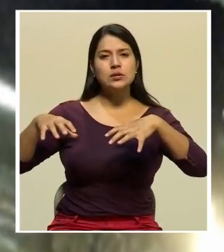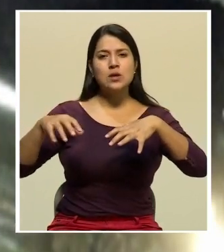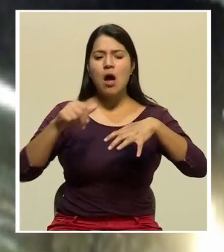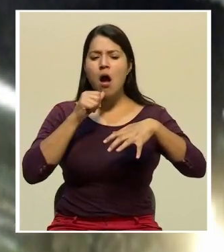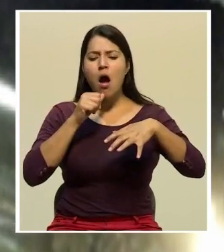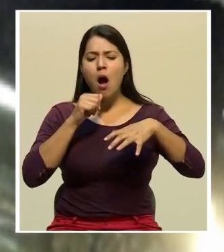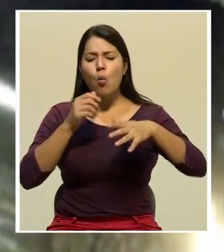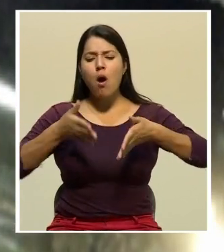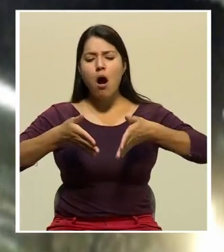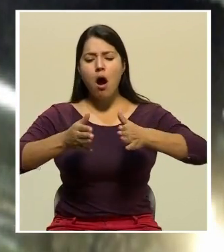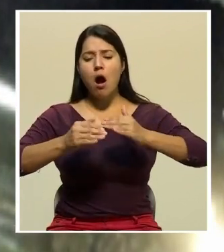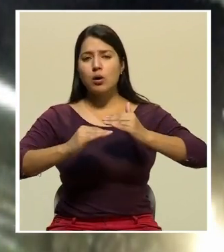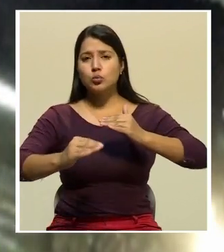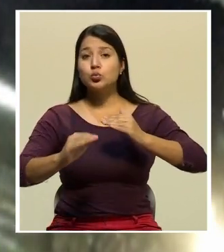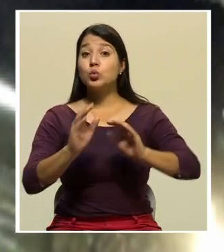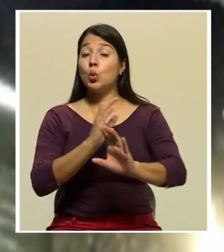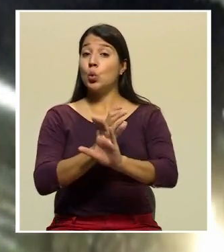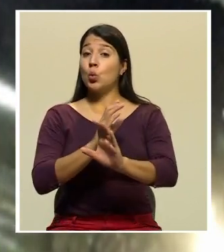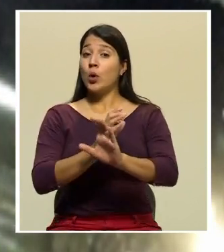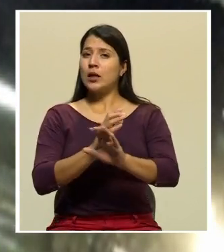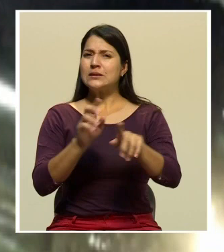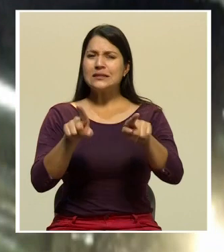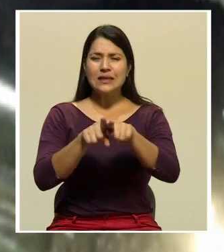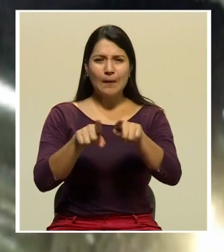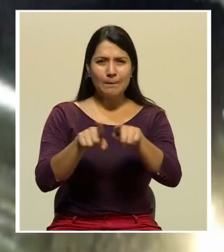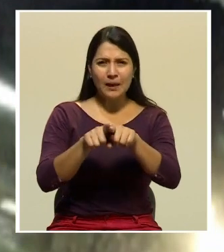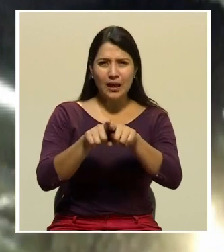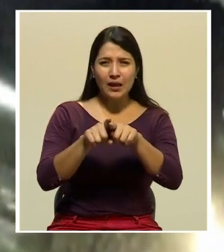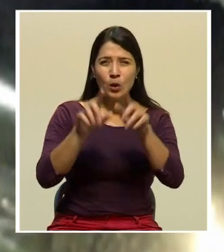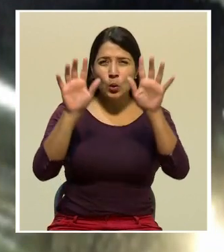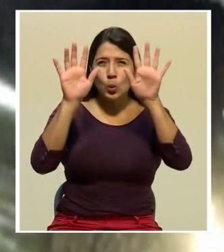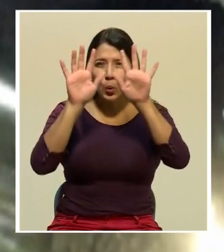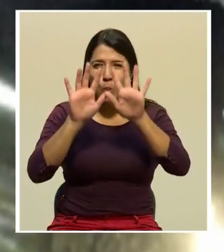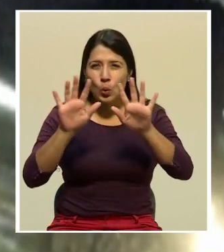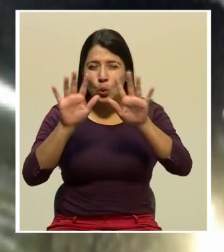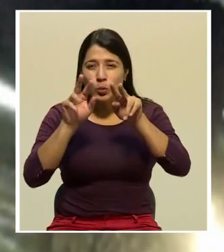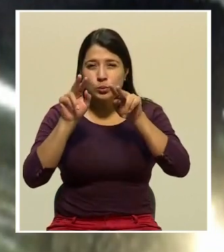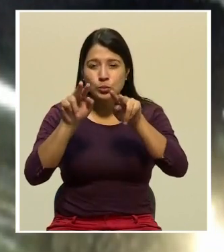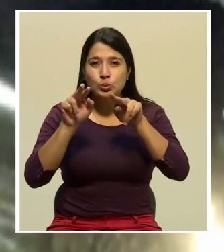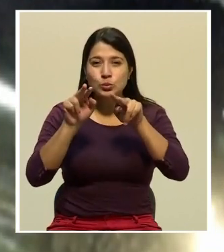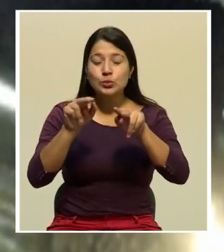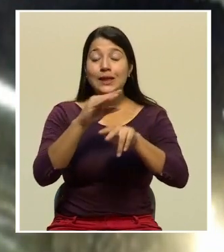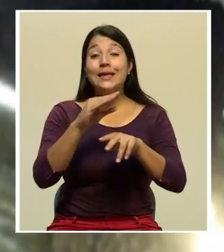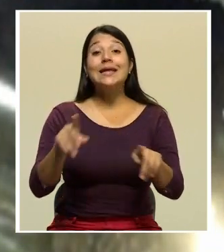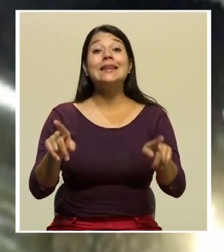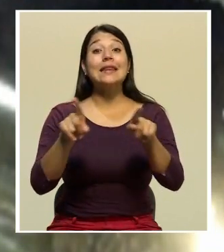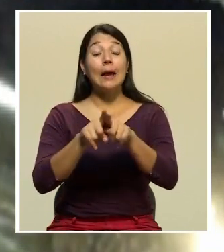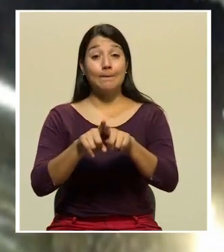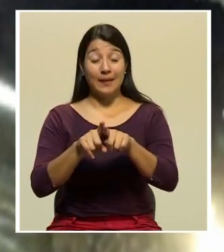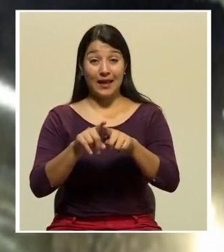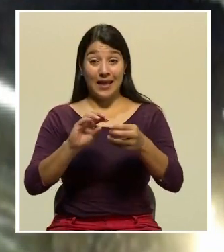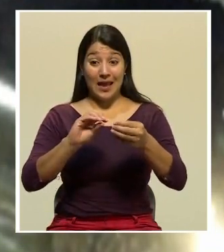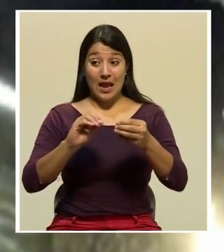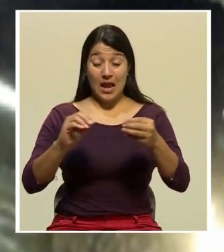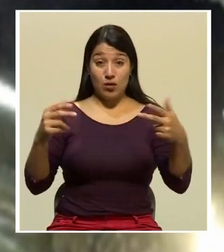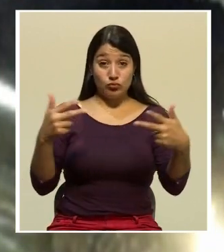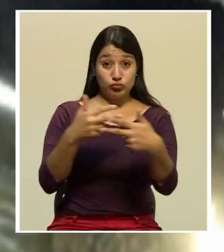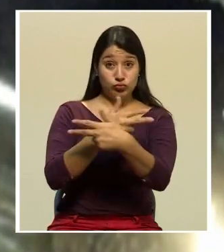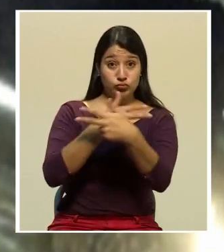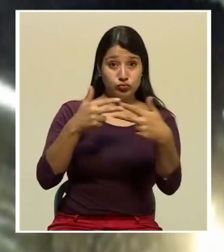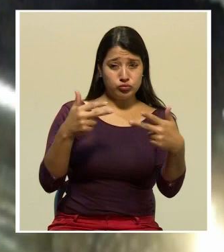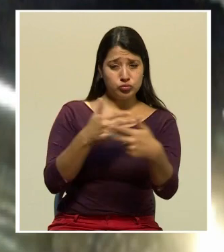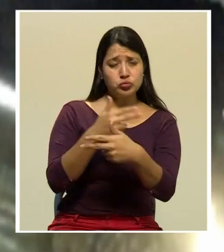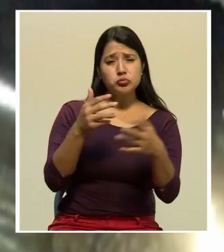circular con precaución. La visibilidad también está baja y la cantidad de tránsito